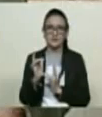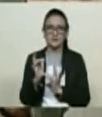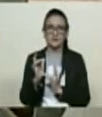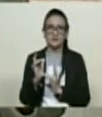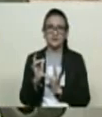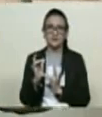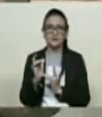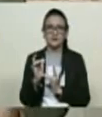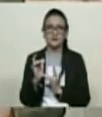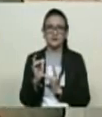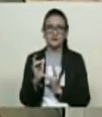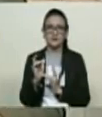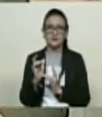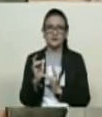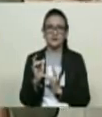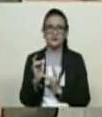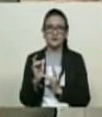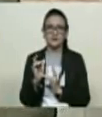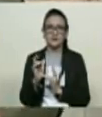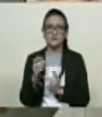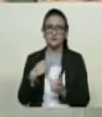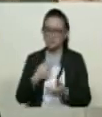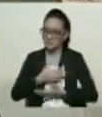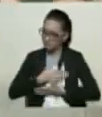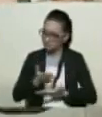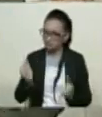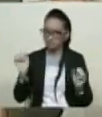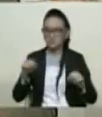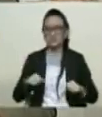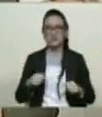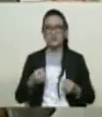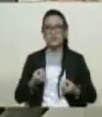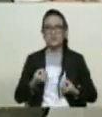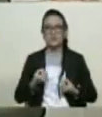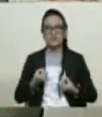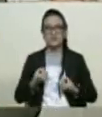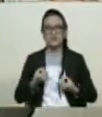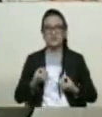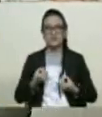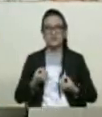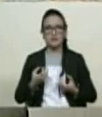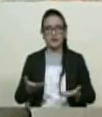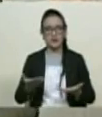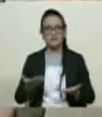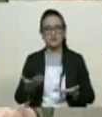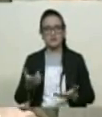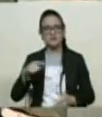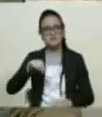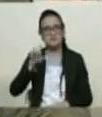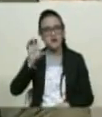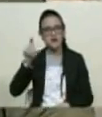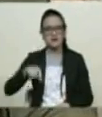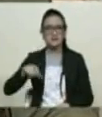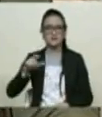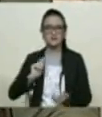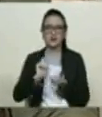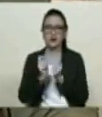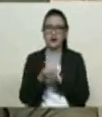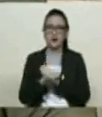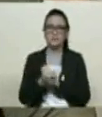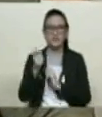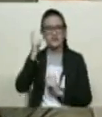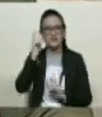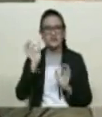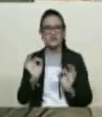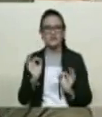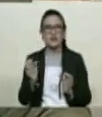y estuvimos de inmediato dispuestos a darle la señal que el país necesita para el cambio de fecha por